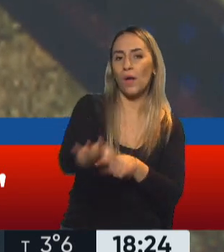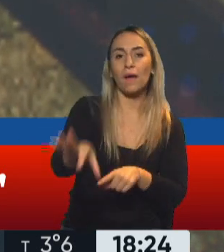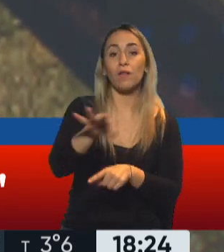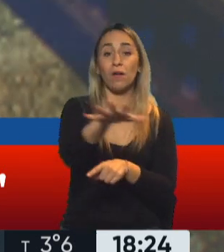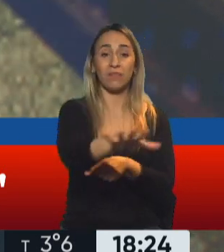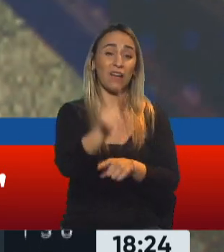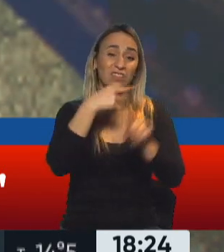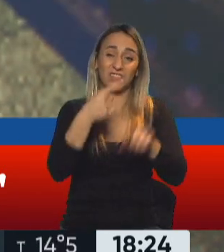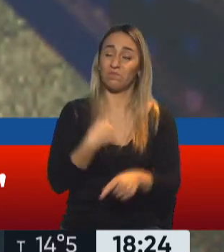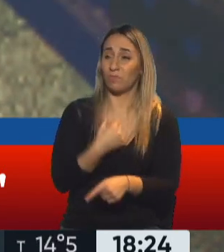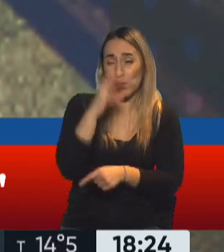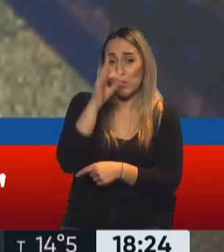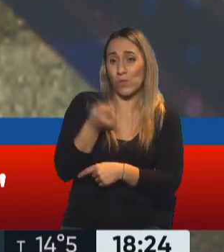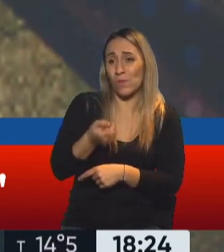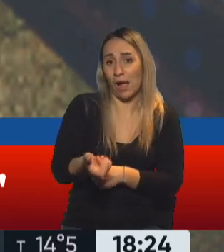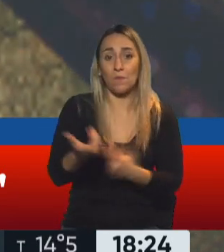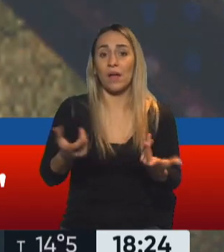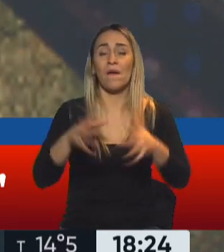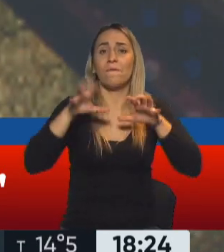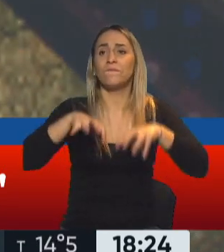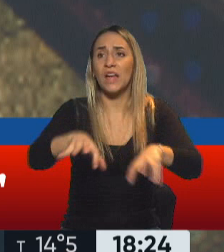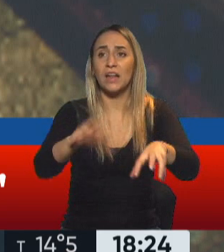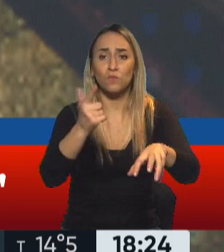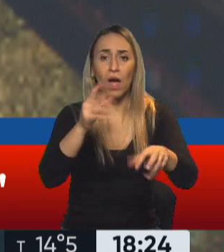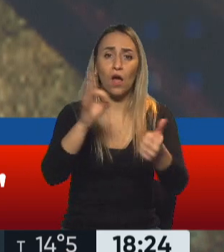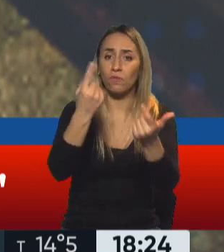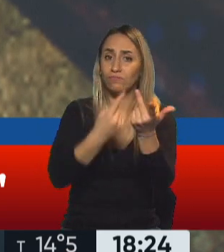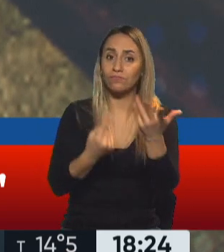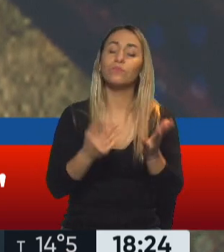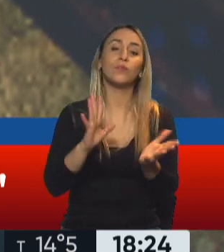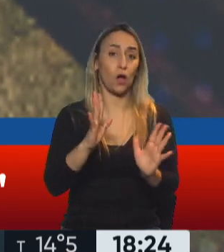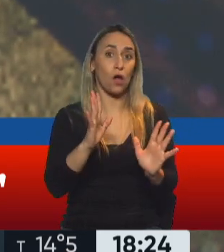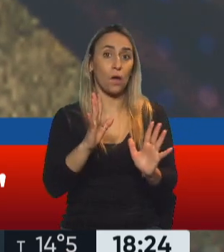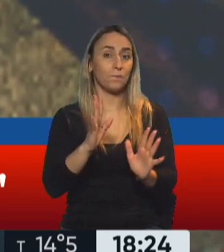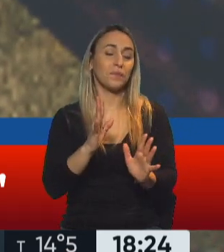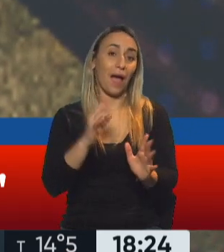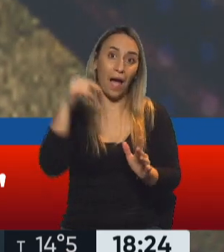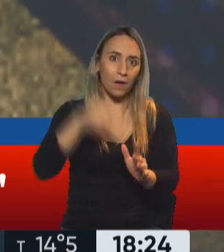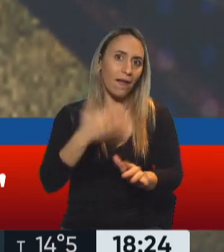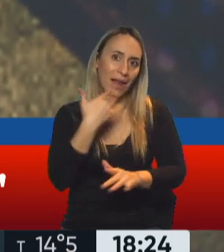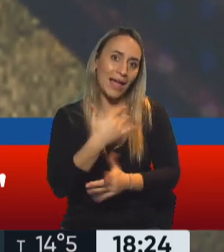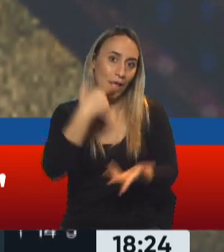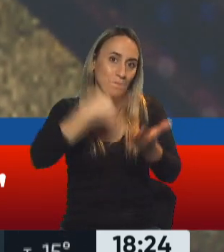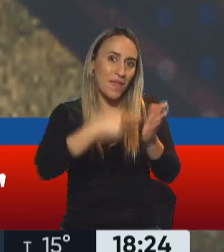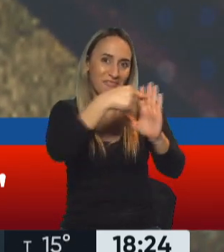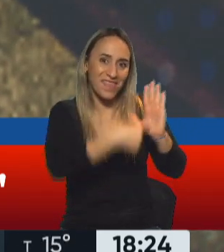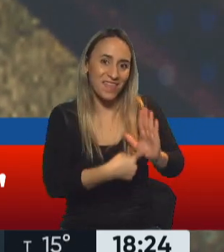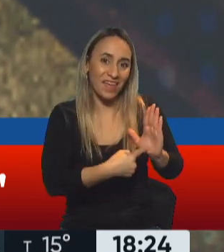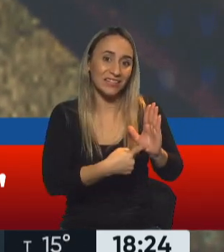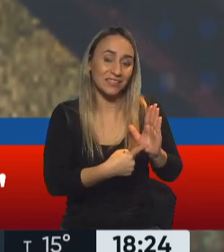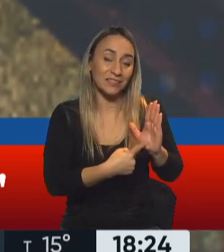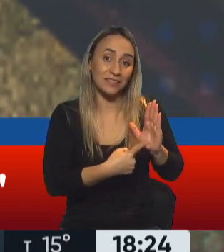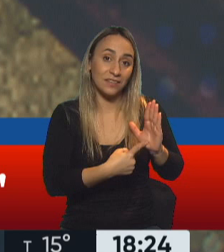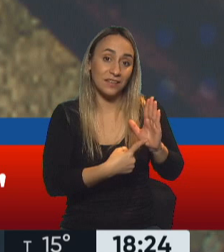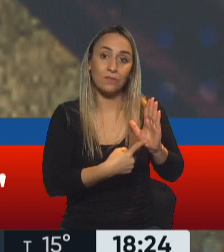llego nunca a eso porque no tengo una feria, porque no tengo una cadena supermercado, es que con las medidas de restringir esos cortes a la exportación, supuestamente, digamos,